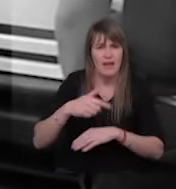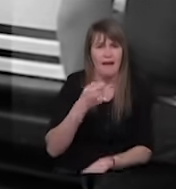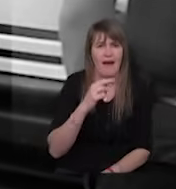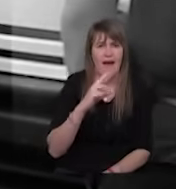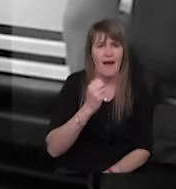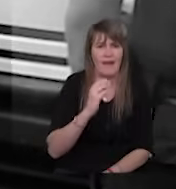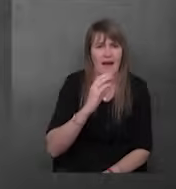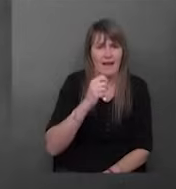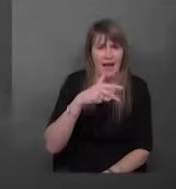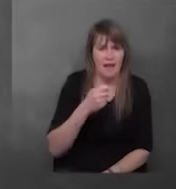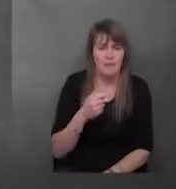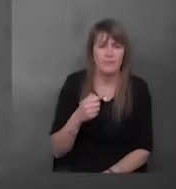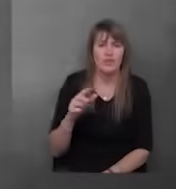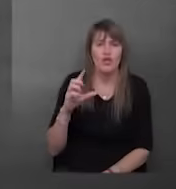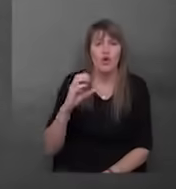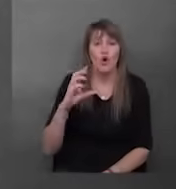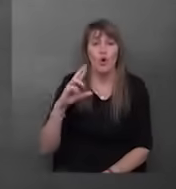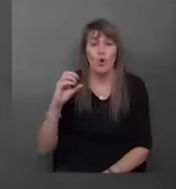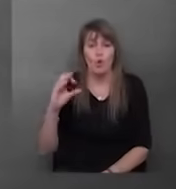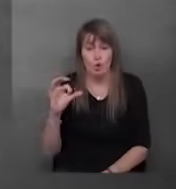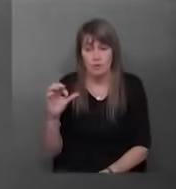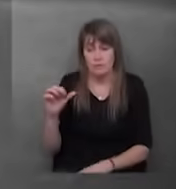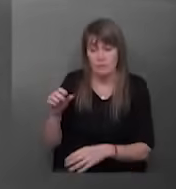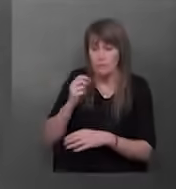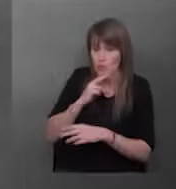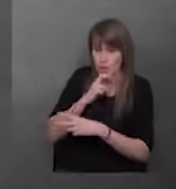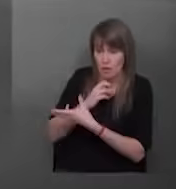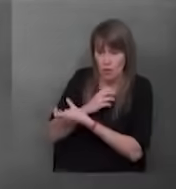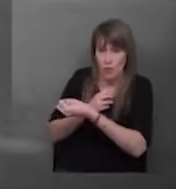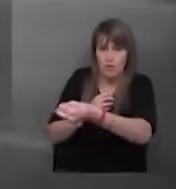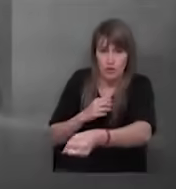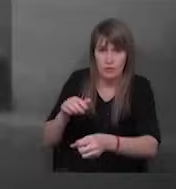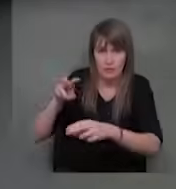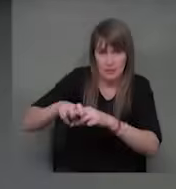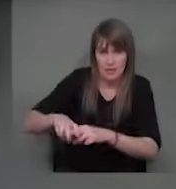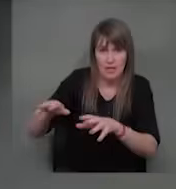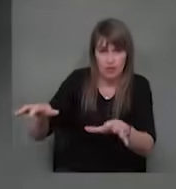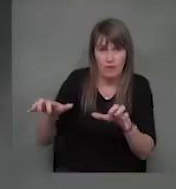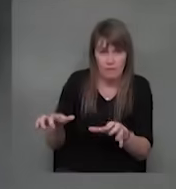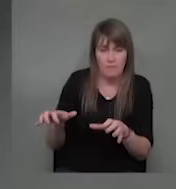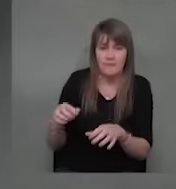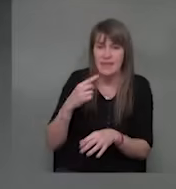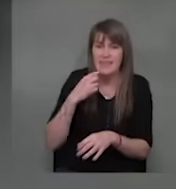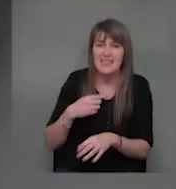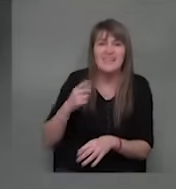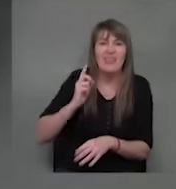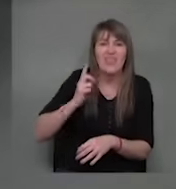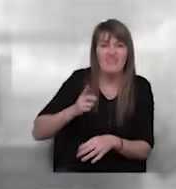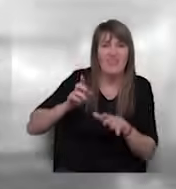nos recibió Ángel Pedro Croza. Entramos a Castañeto, ubicándolo en un sofá del corredor central. Croza nos dijo que deberíamos